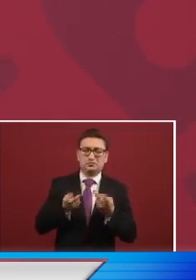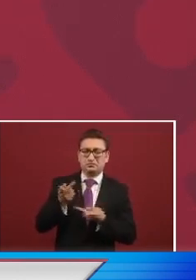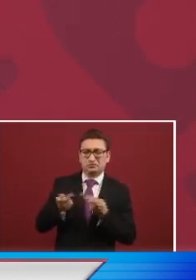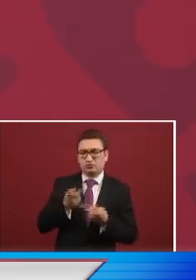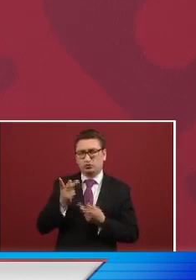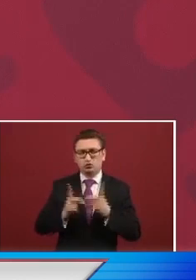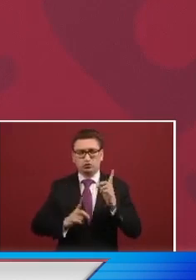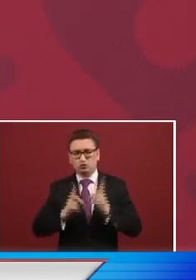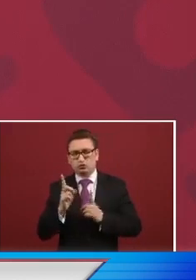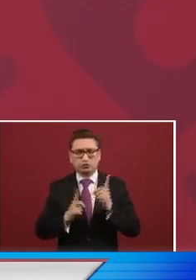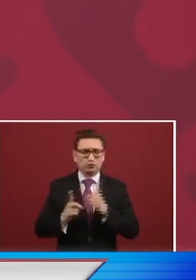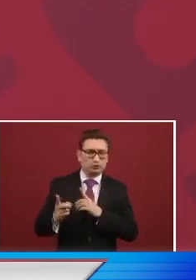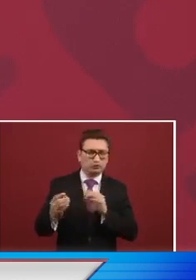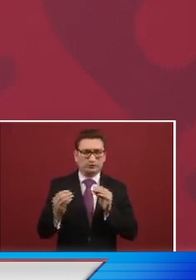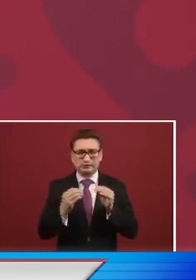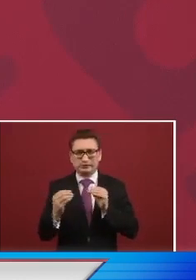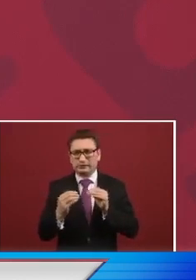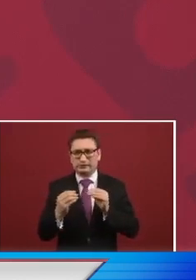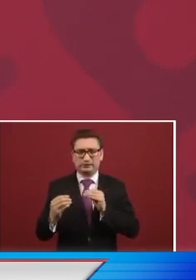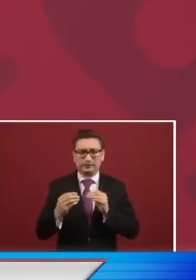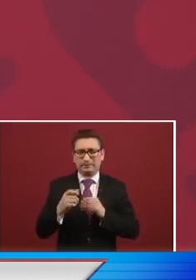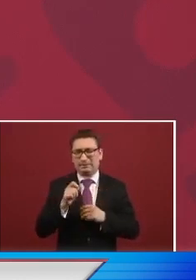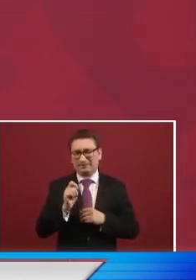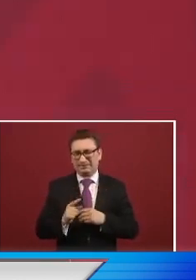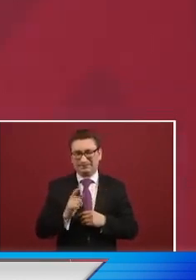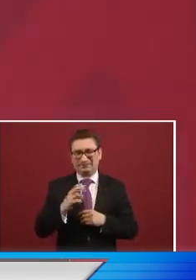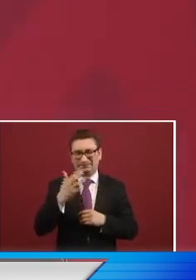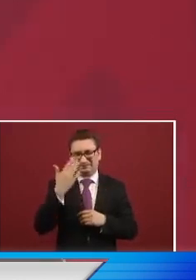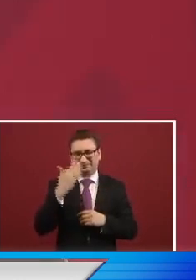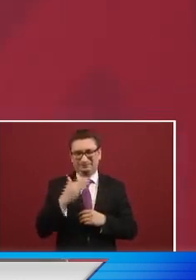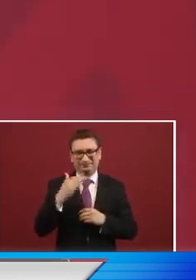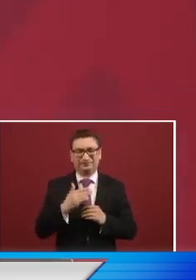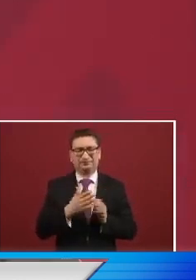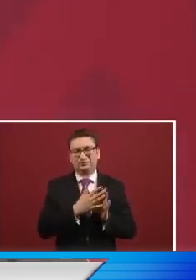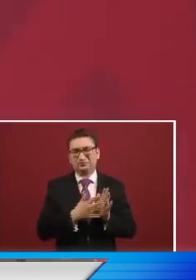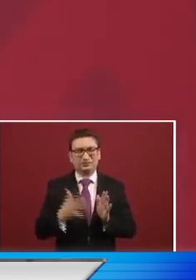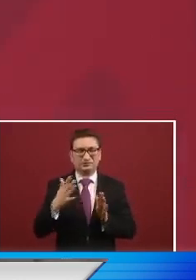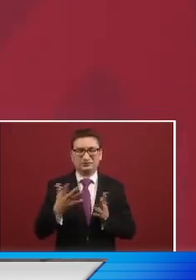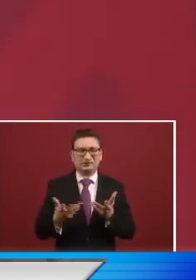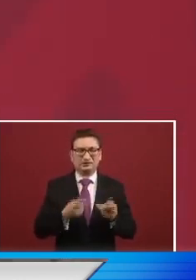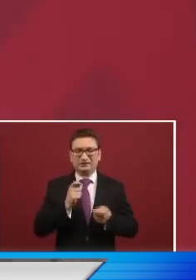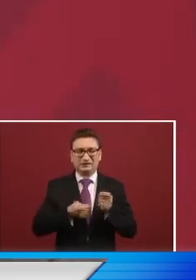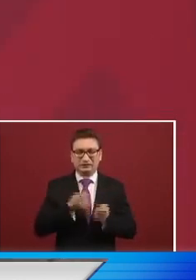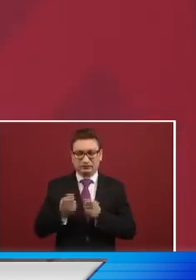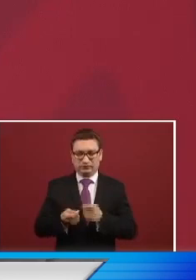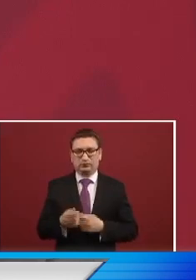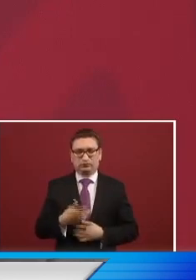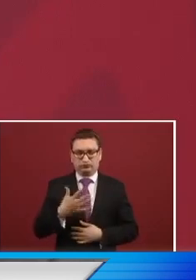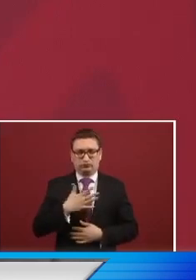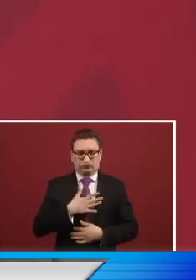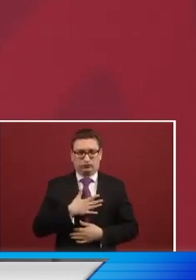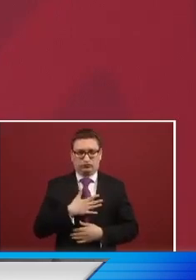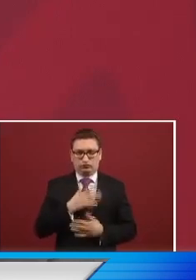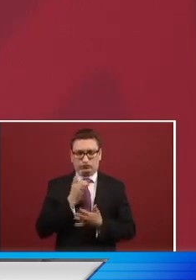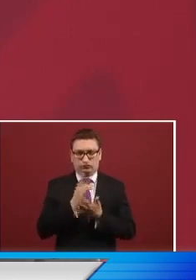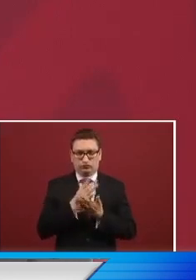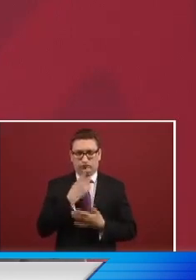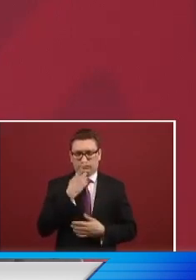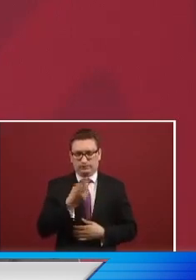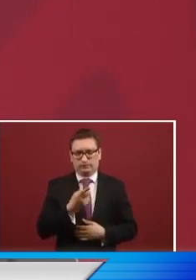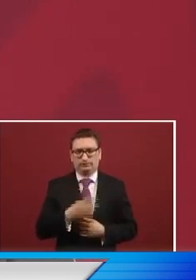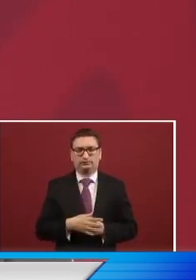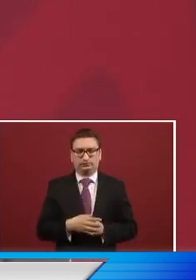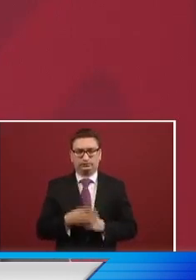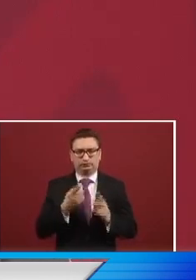por parte de las empresas corruptas que han acaparado en administraciones pasadas el presupuesto de salud y se realizarán las compras de medicamentos en